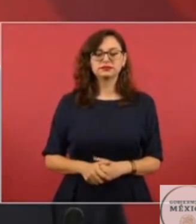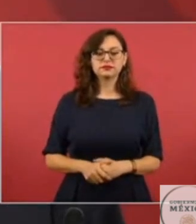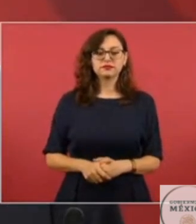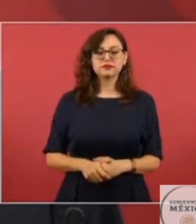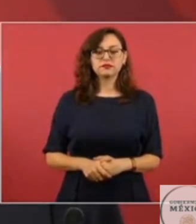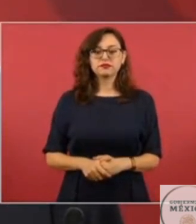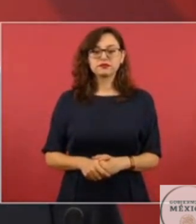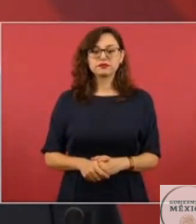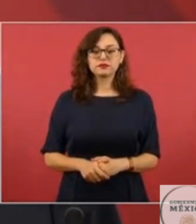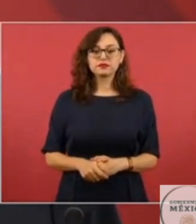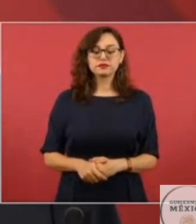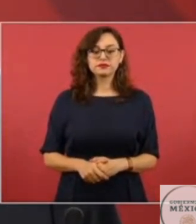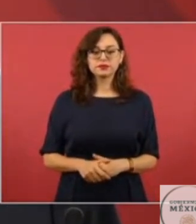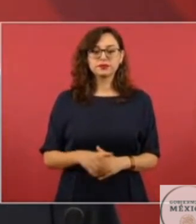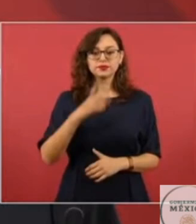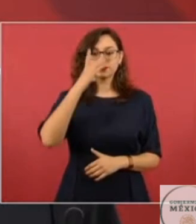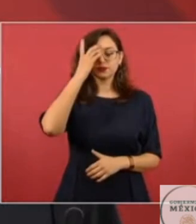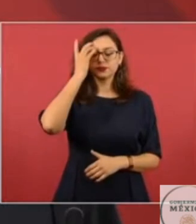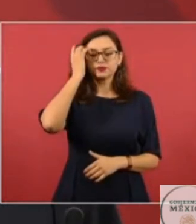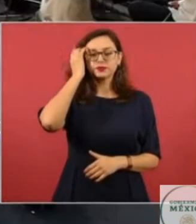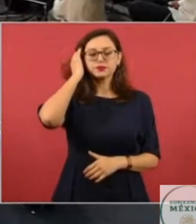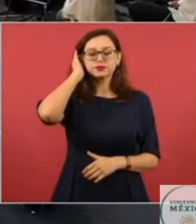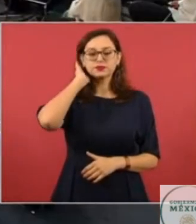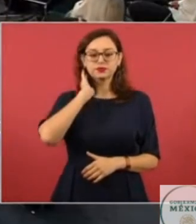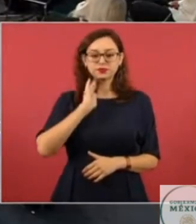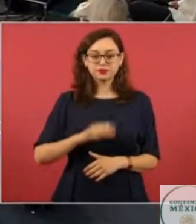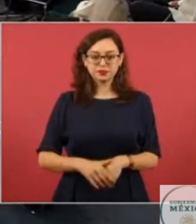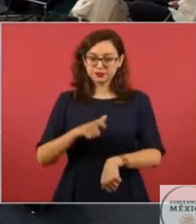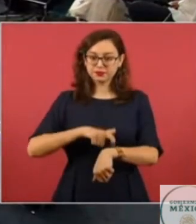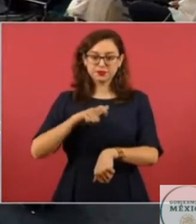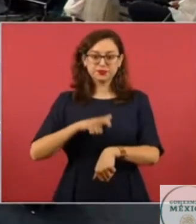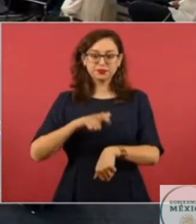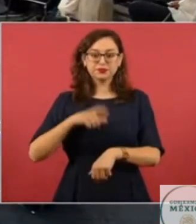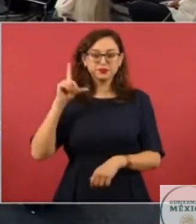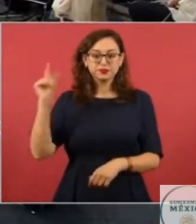ya nos vamos.